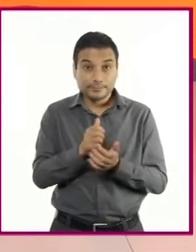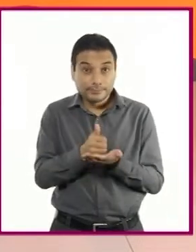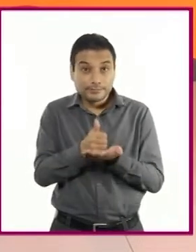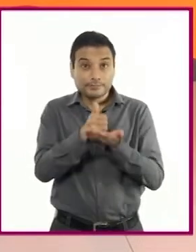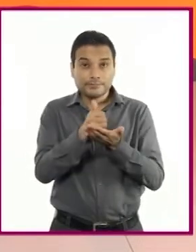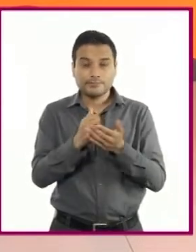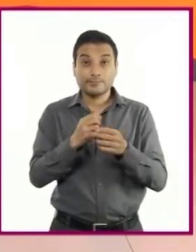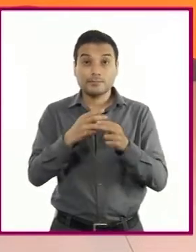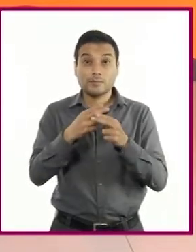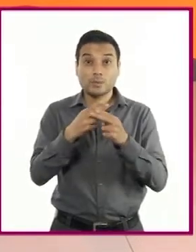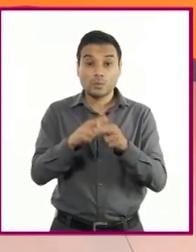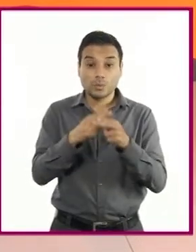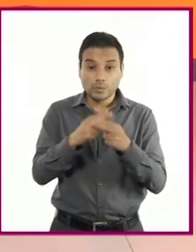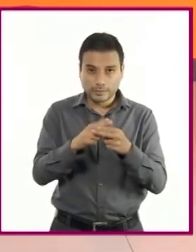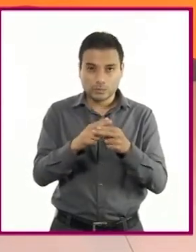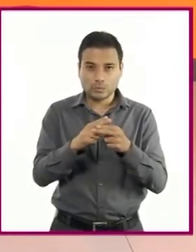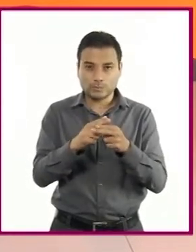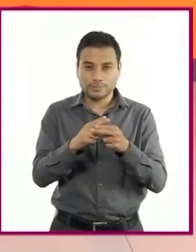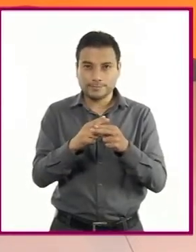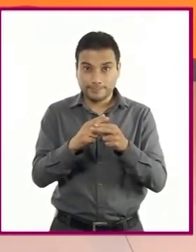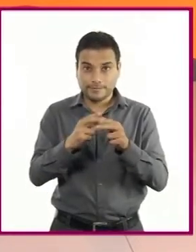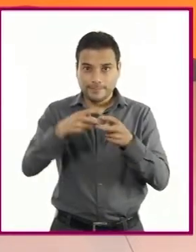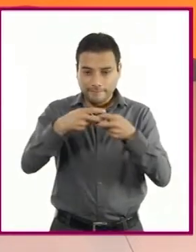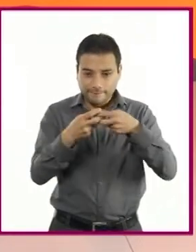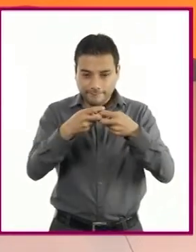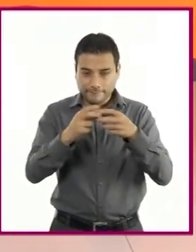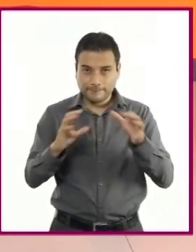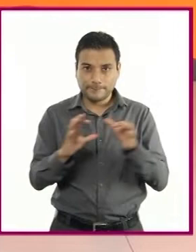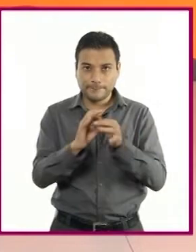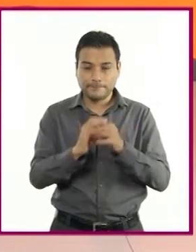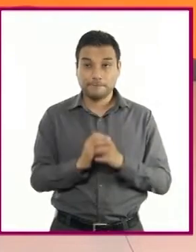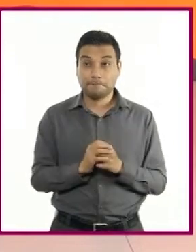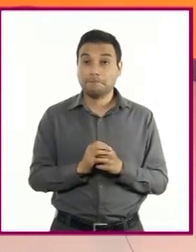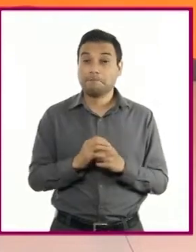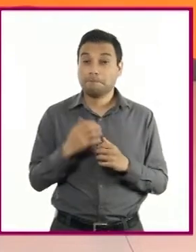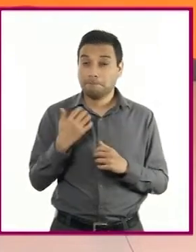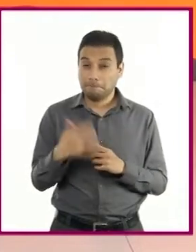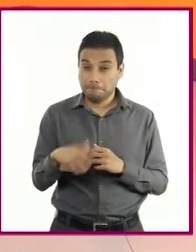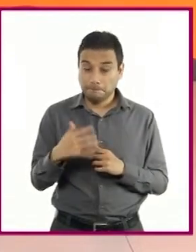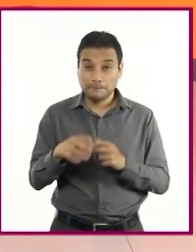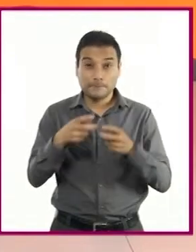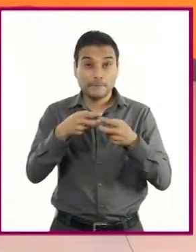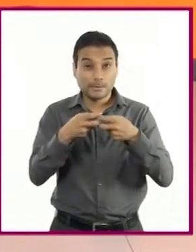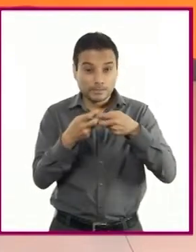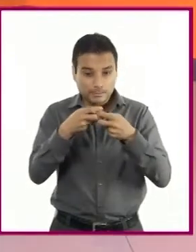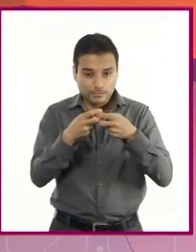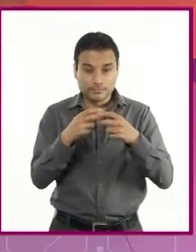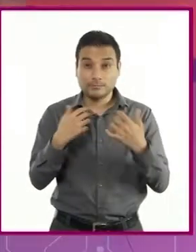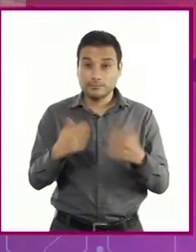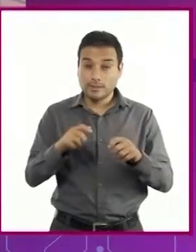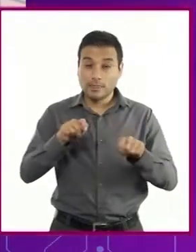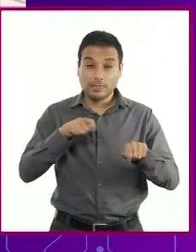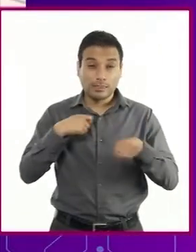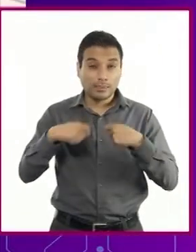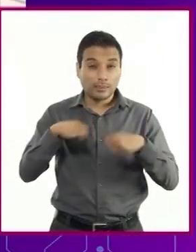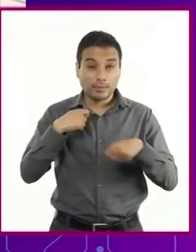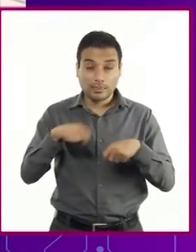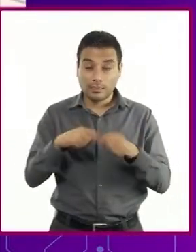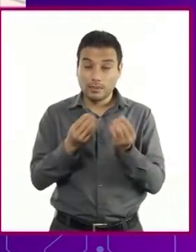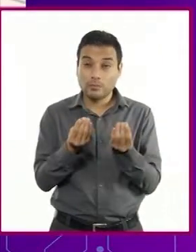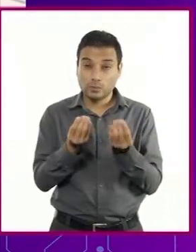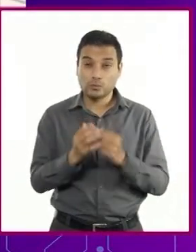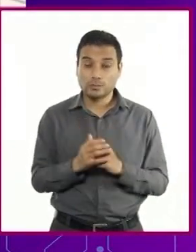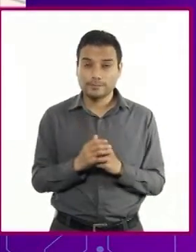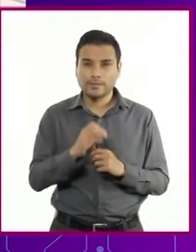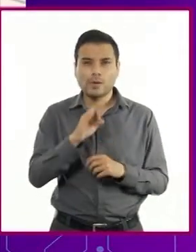semimóviles con las articulaciones. De verdad que las articulaciones móviles son muy versátiles, maestra Brenda, ya